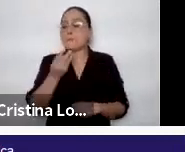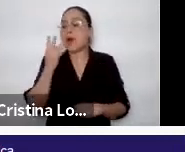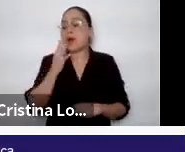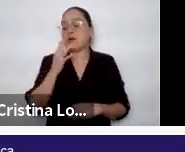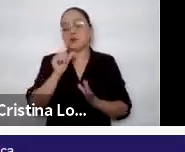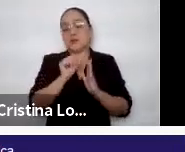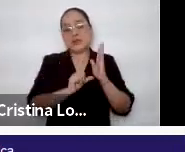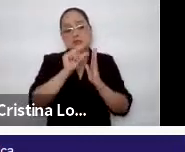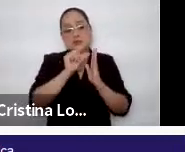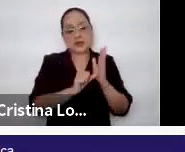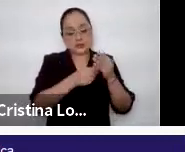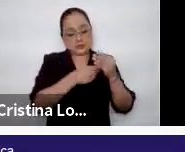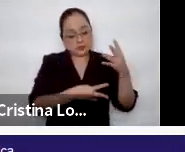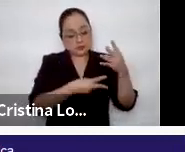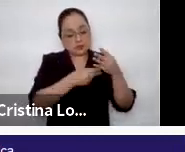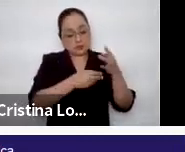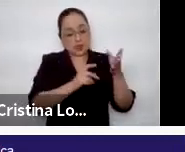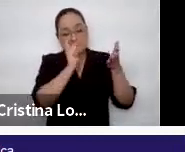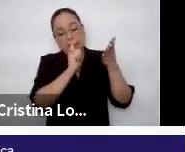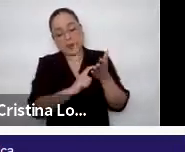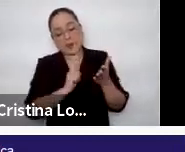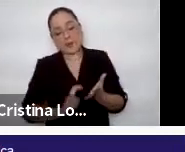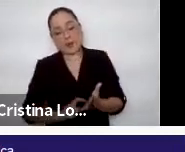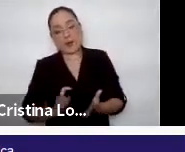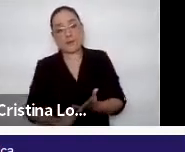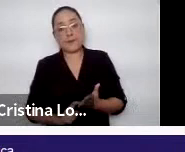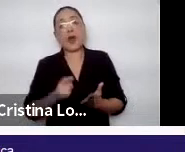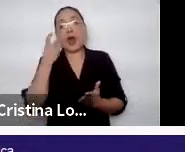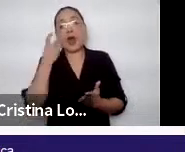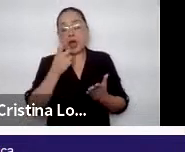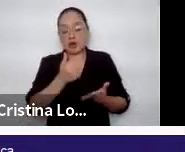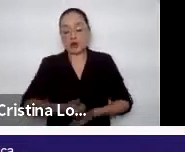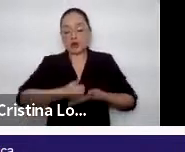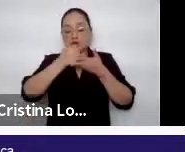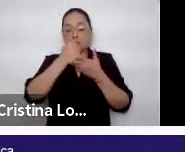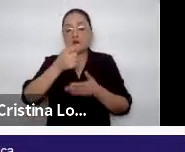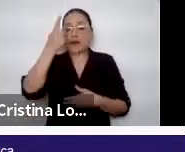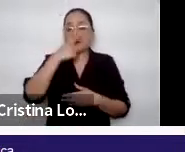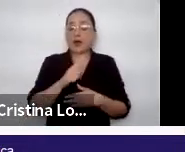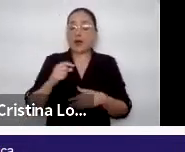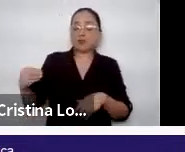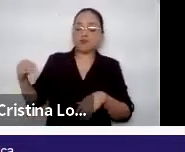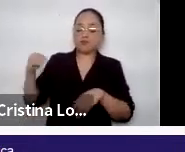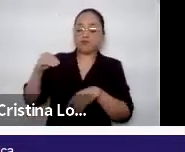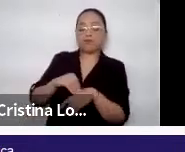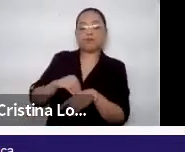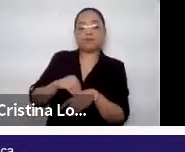meses inclusive, ¿sí? Para eso nos va a ser de utilidad